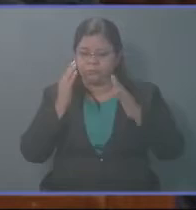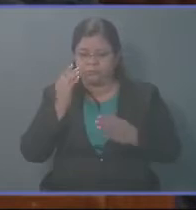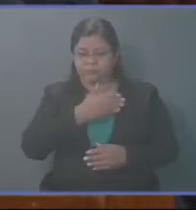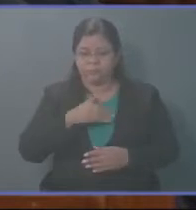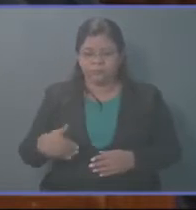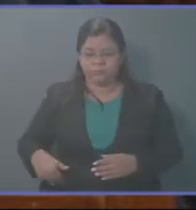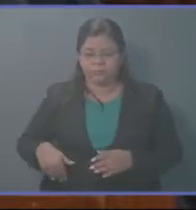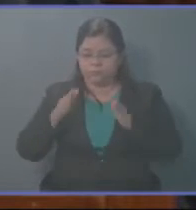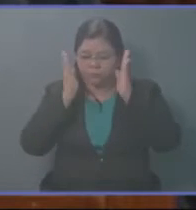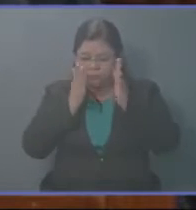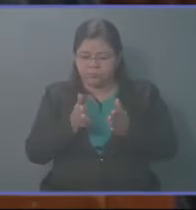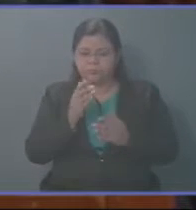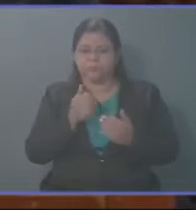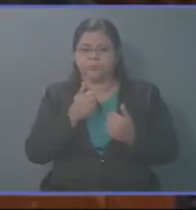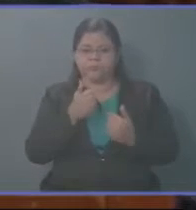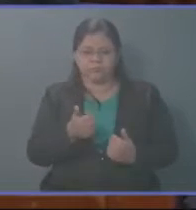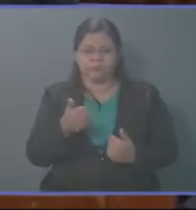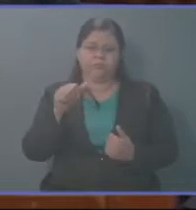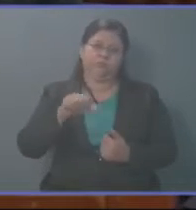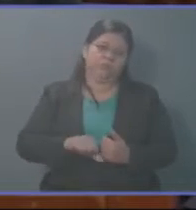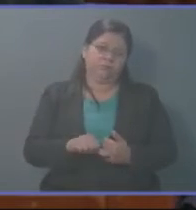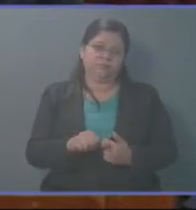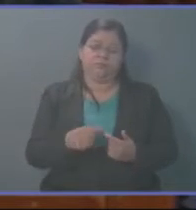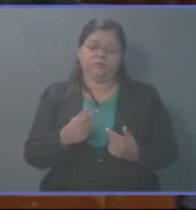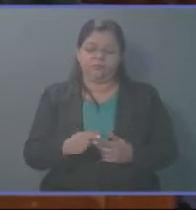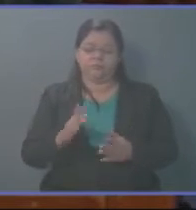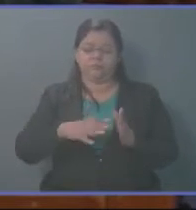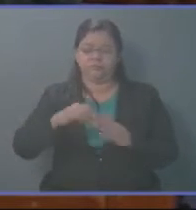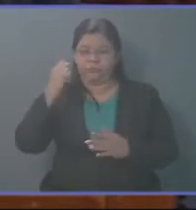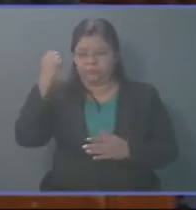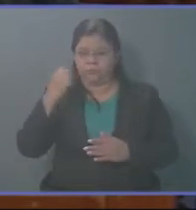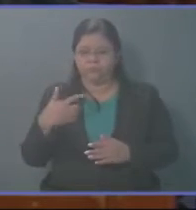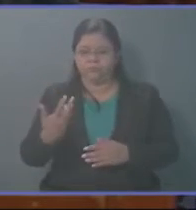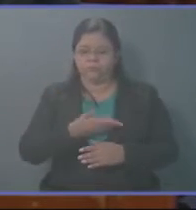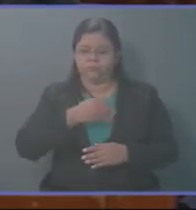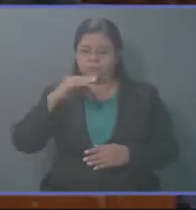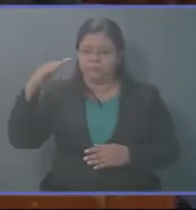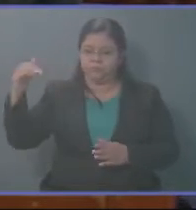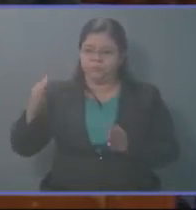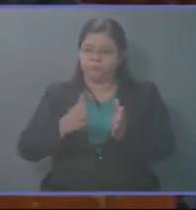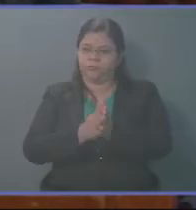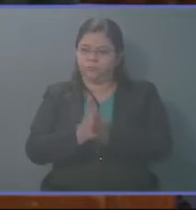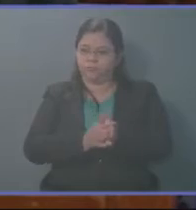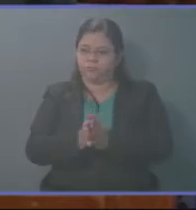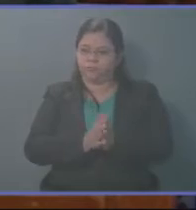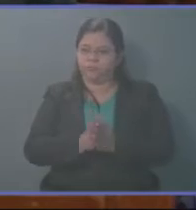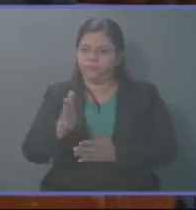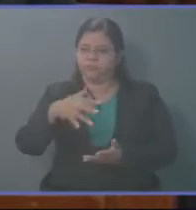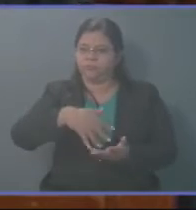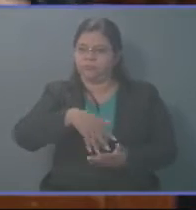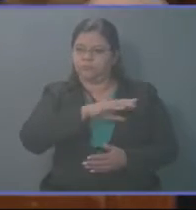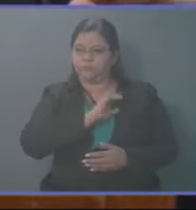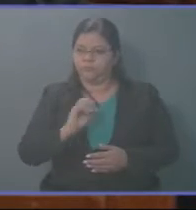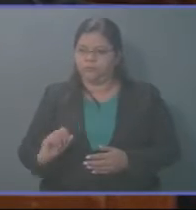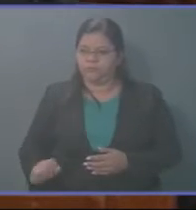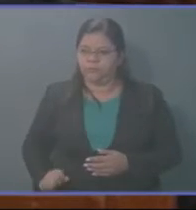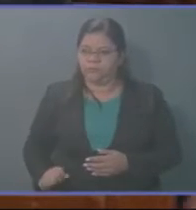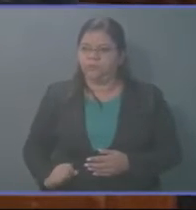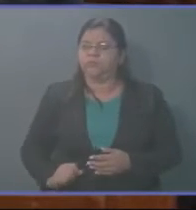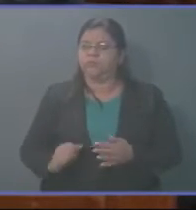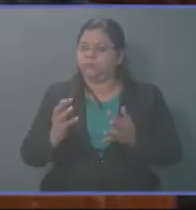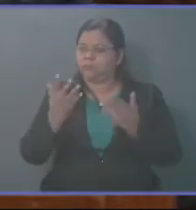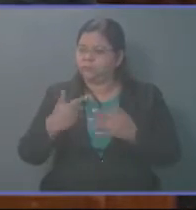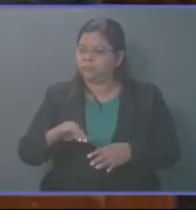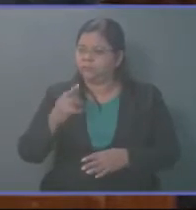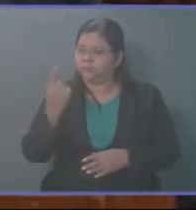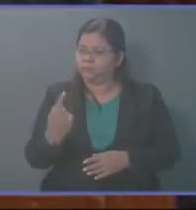bien. Nos debe interesar el país, nos debe interesar los salvadoreños, aquellos